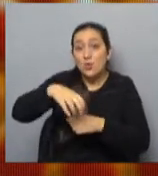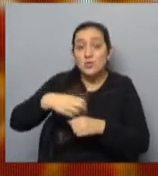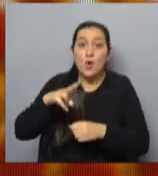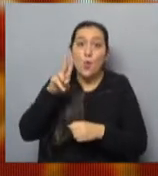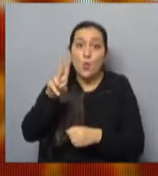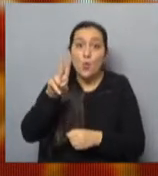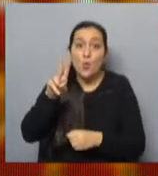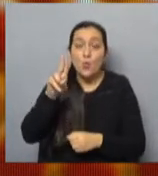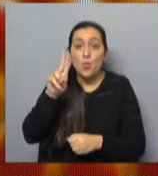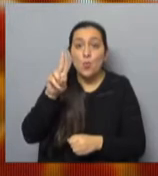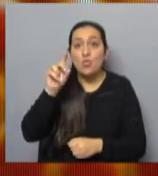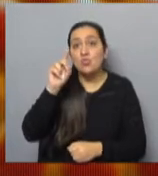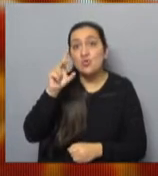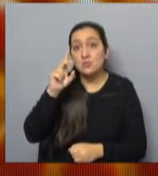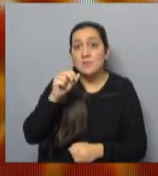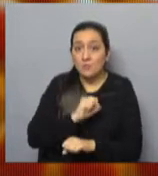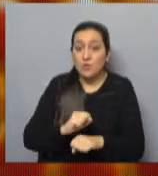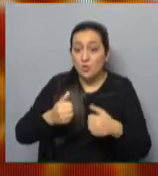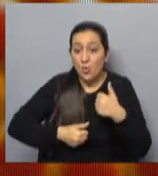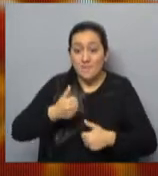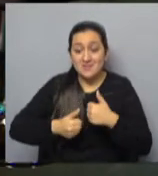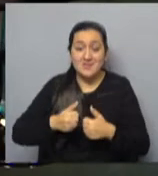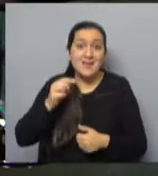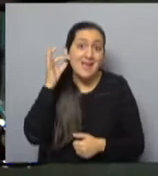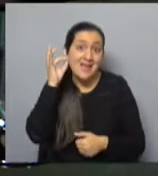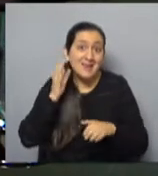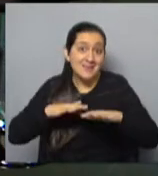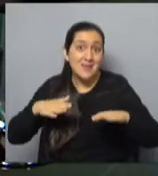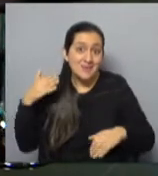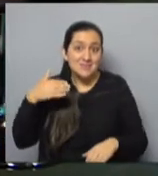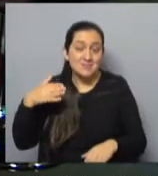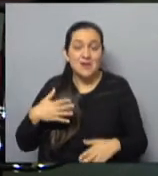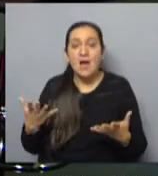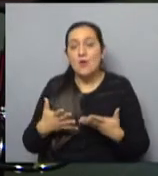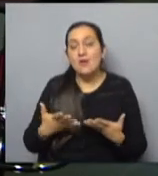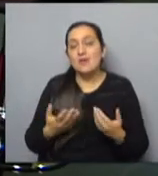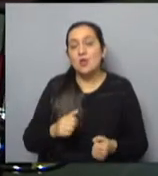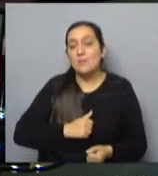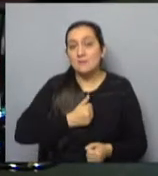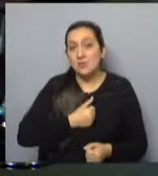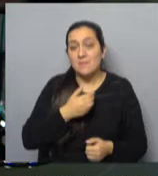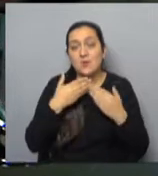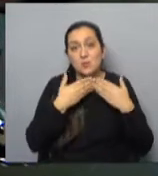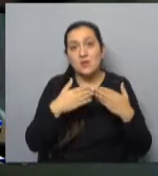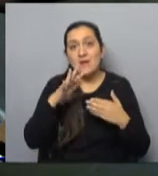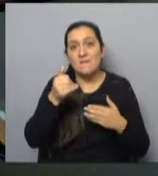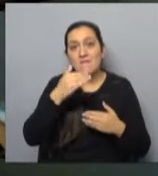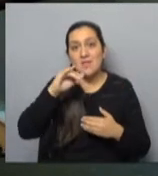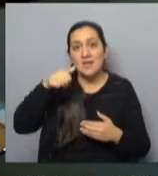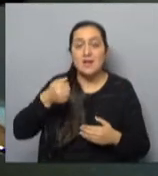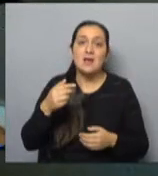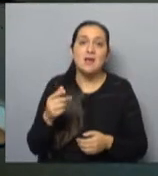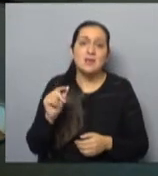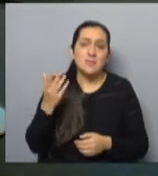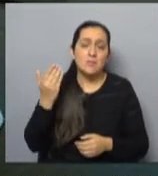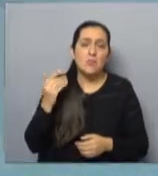en la iniciación quiero aprovechar abrochar y preguntarle a fabiana este hace un tiempo teníamos acá a jugadoras de basket